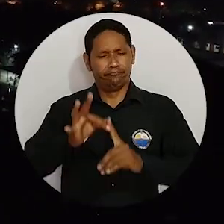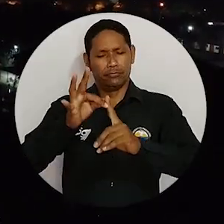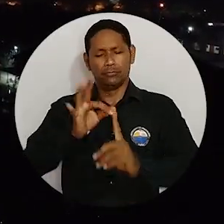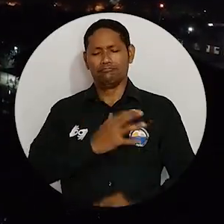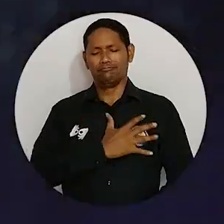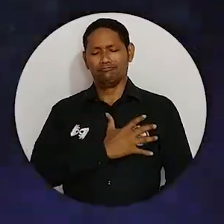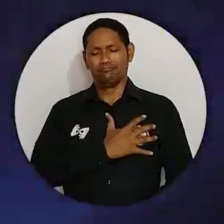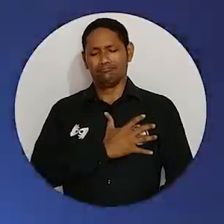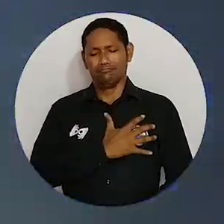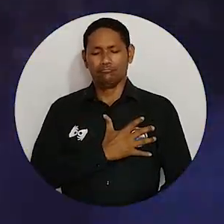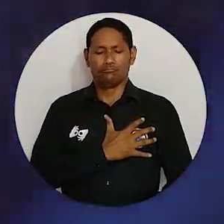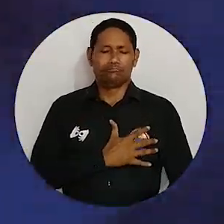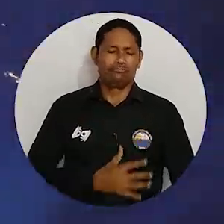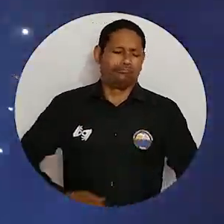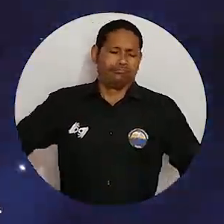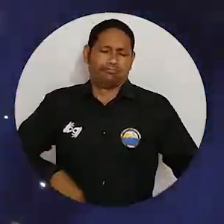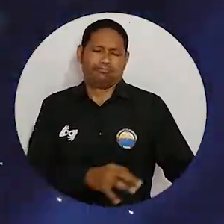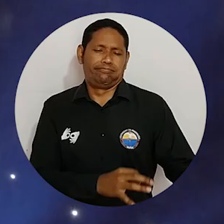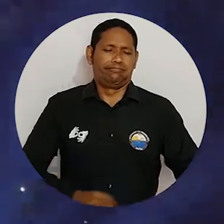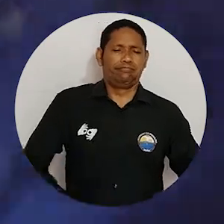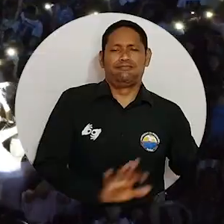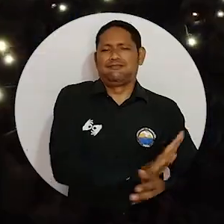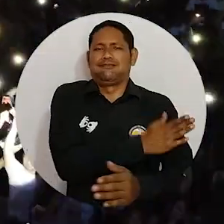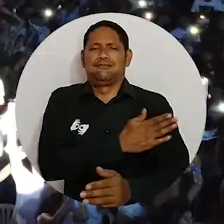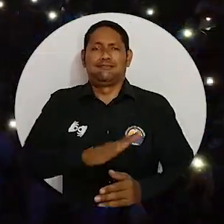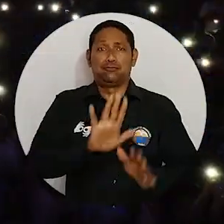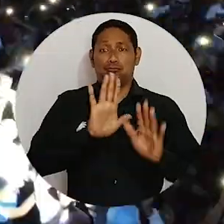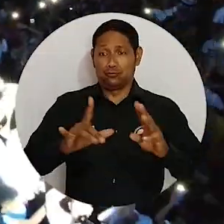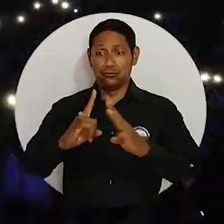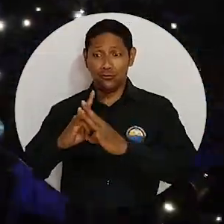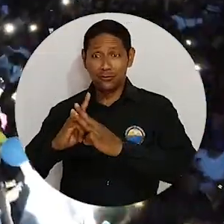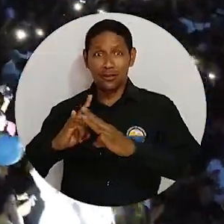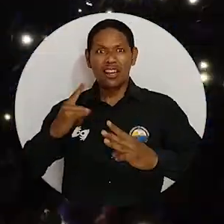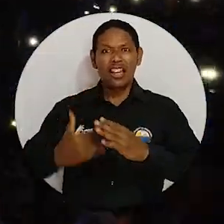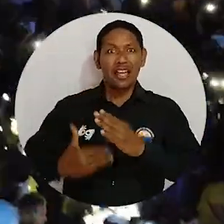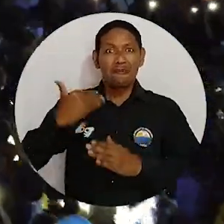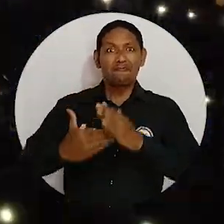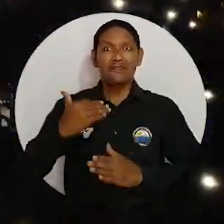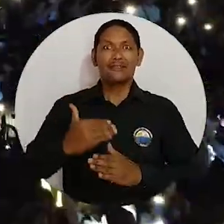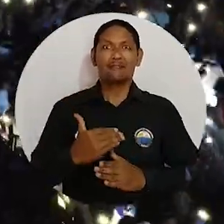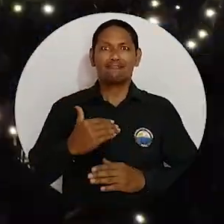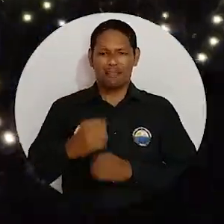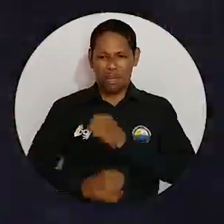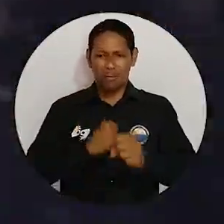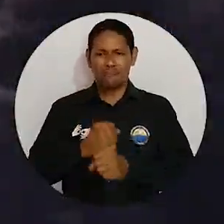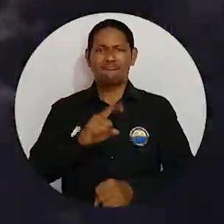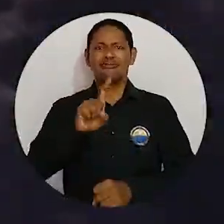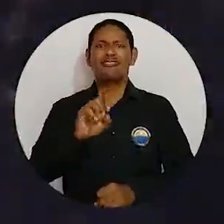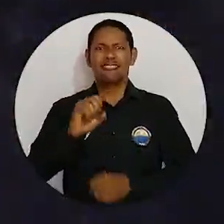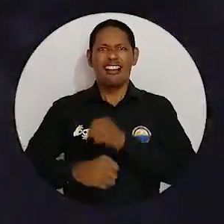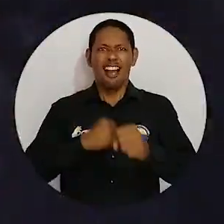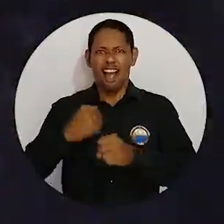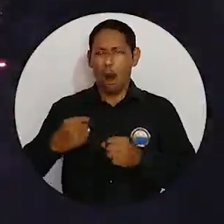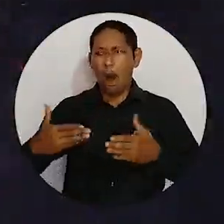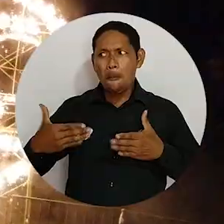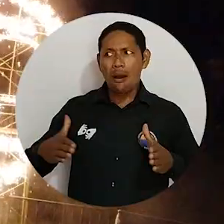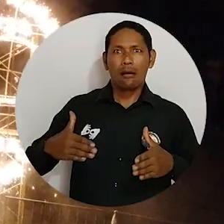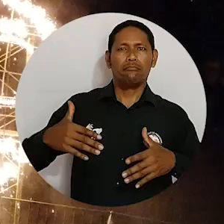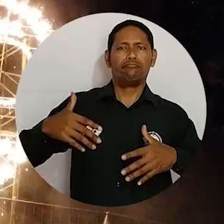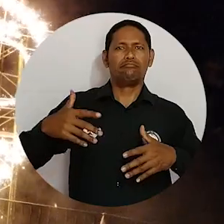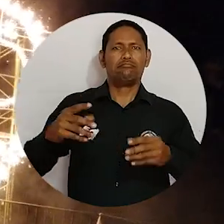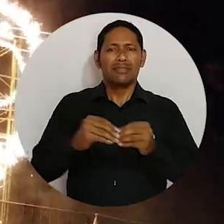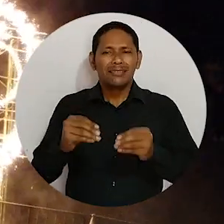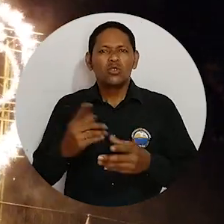Una sentida y especial serenata engalanó la noche en que la Universidad del Magdalena inició oficialmente la celebración de su